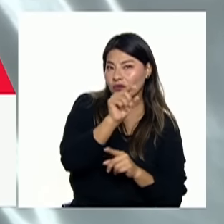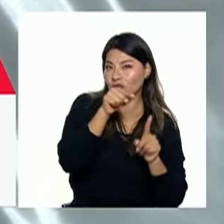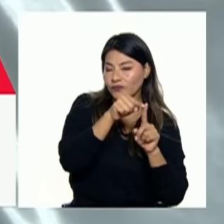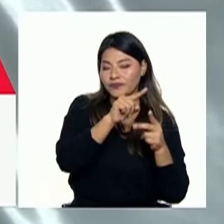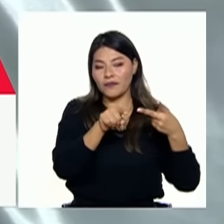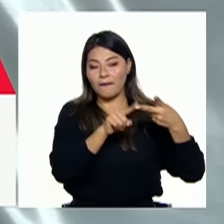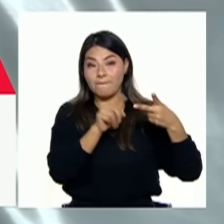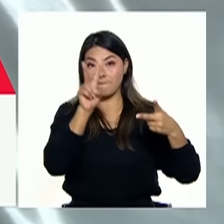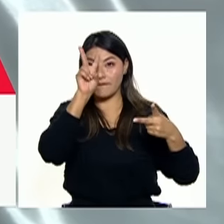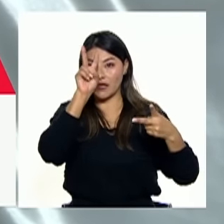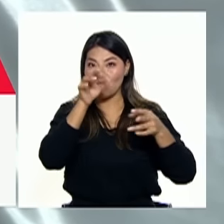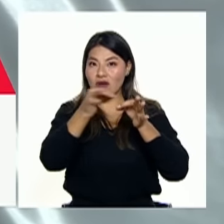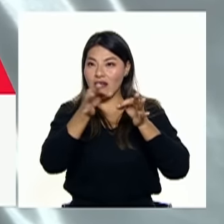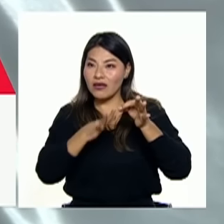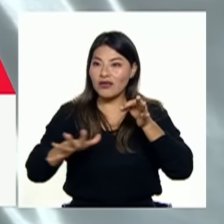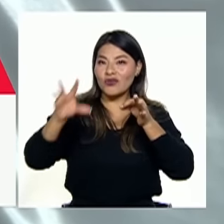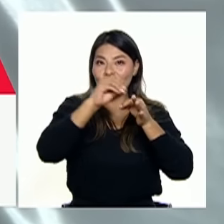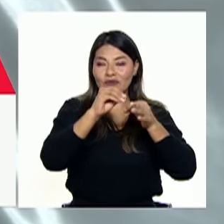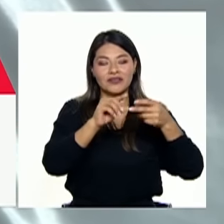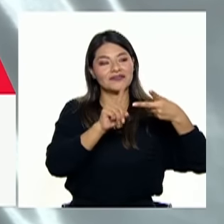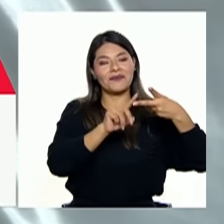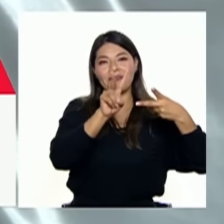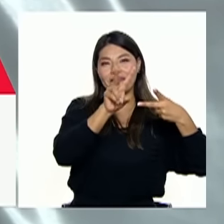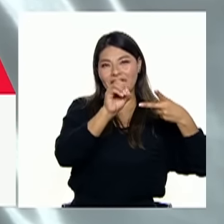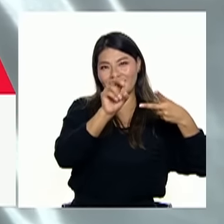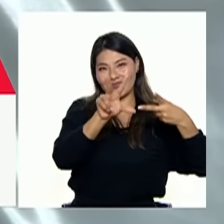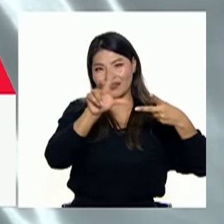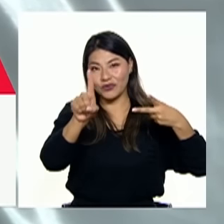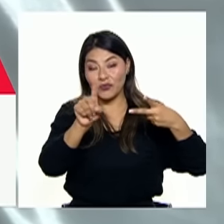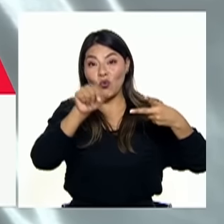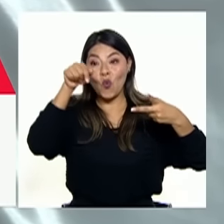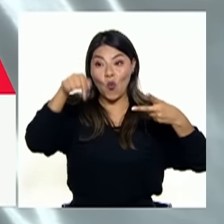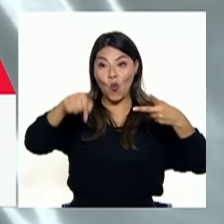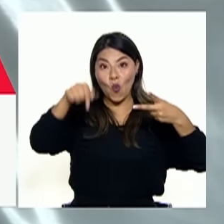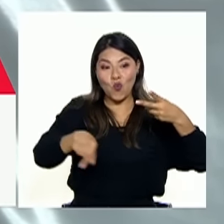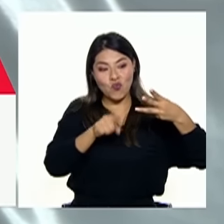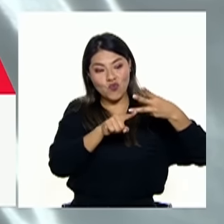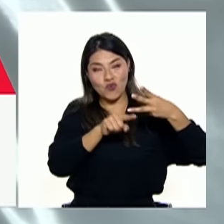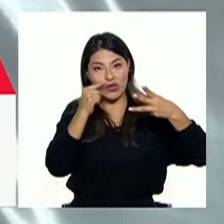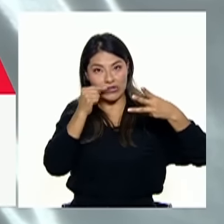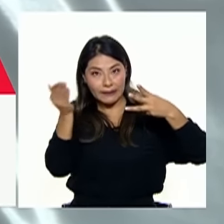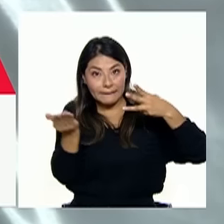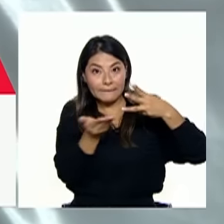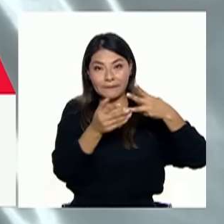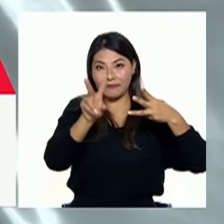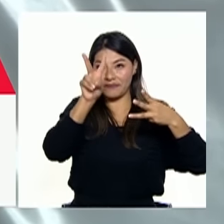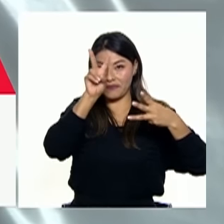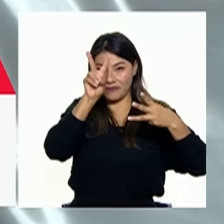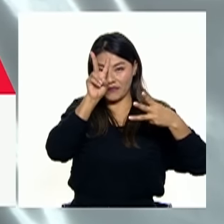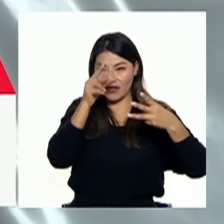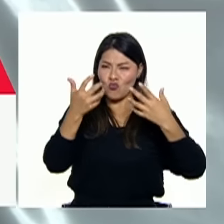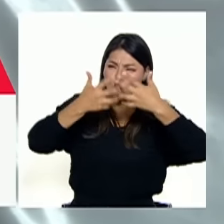2031. Y hoy, recientemente presentado, el Perú Industria al 2050.